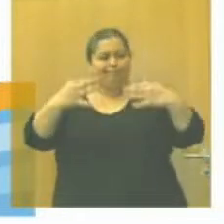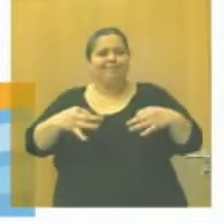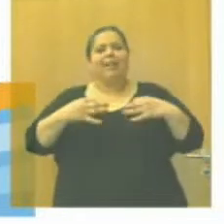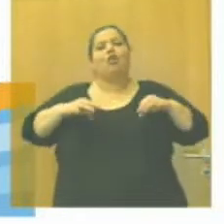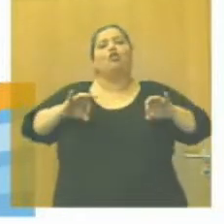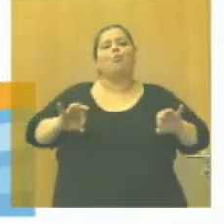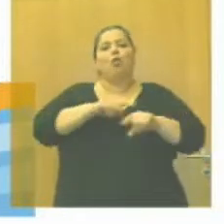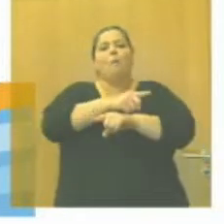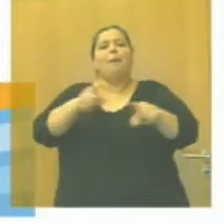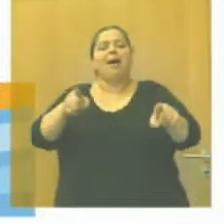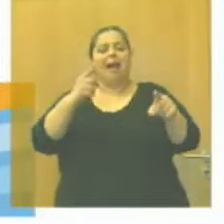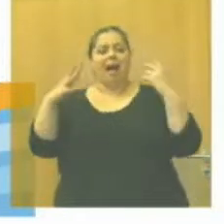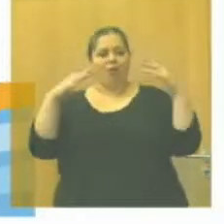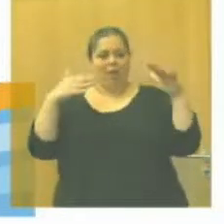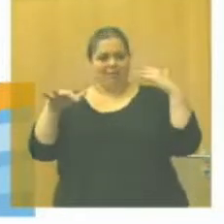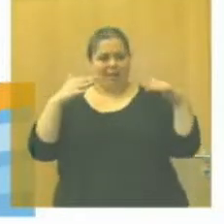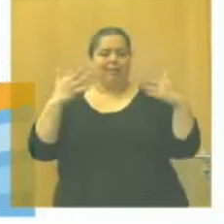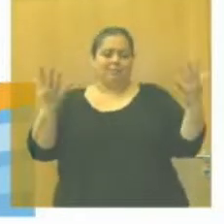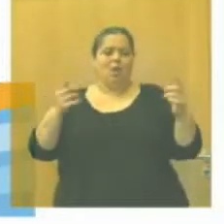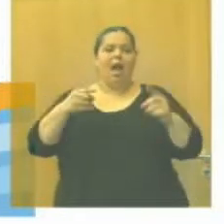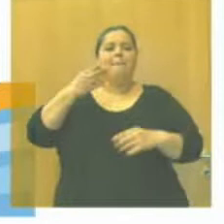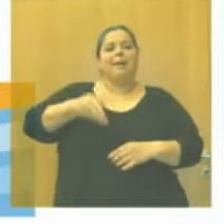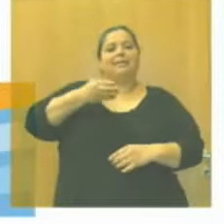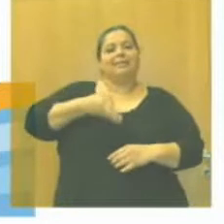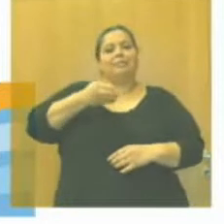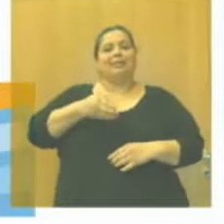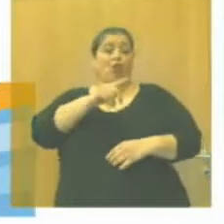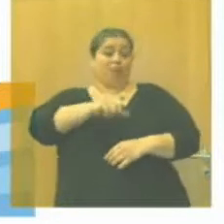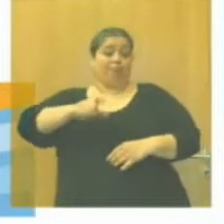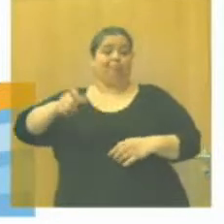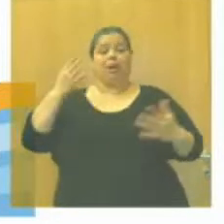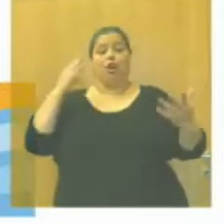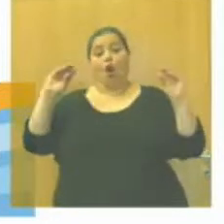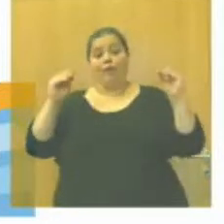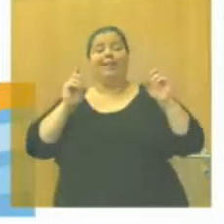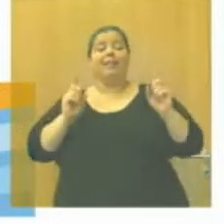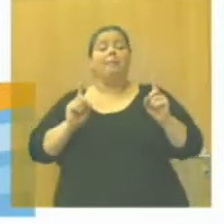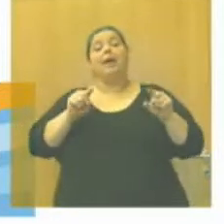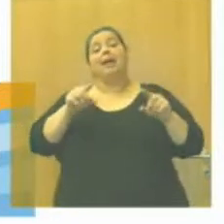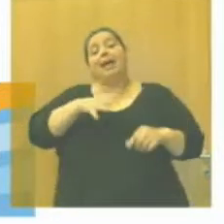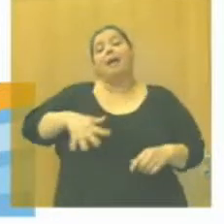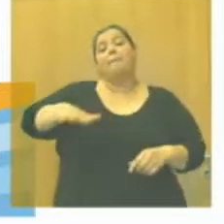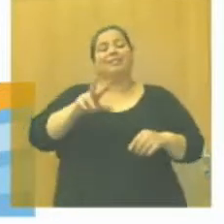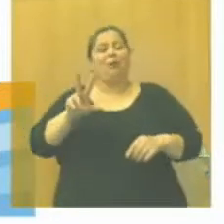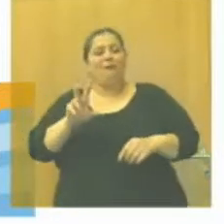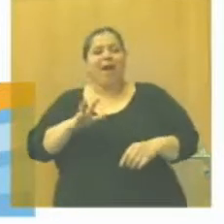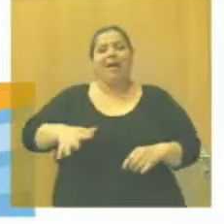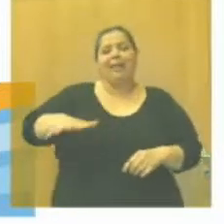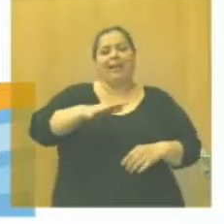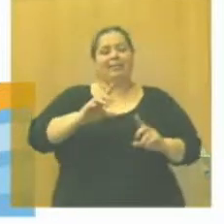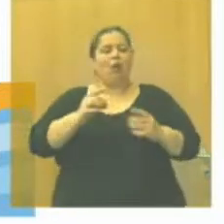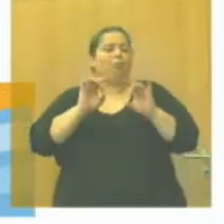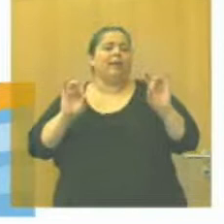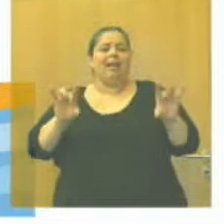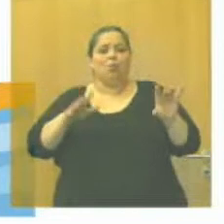construido con los adolescentes, por la participación adolescente, espacios verdes o otros entornos naturales y